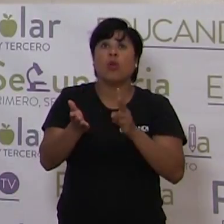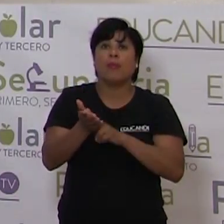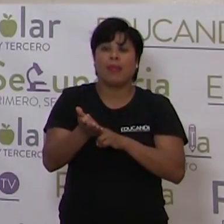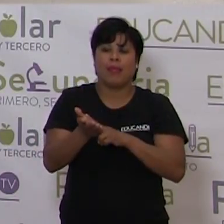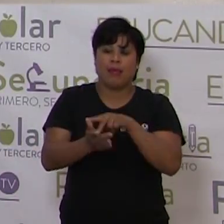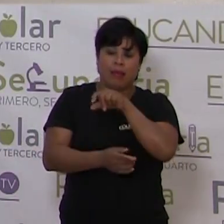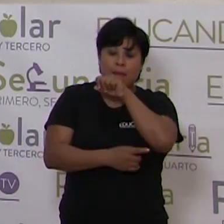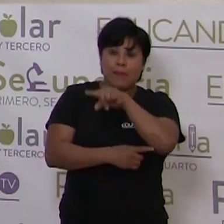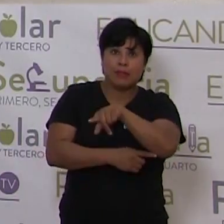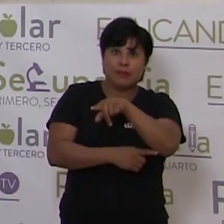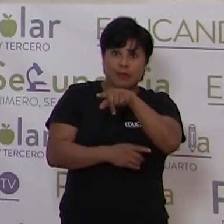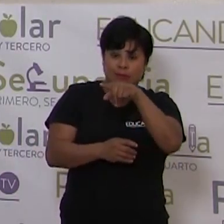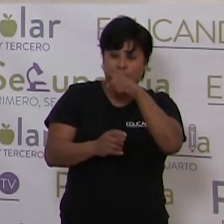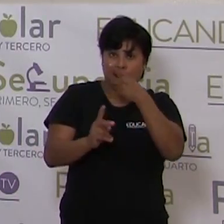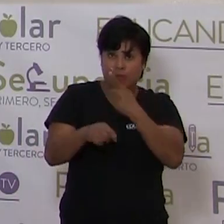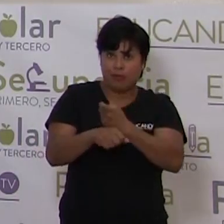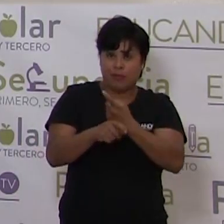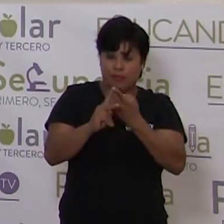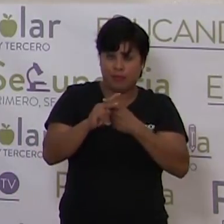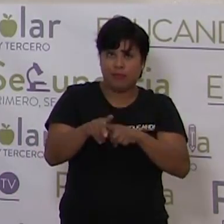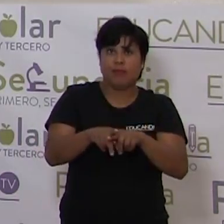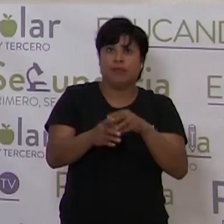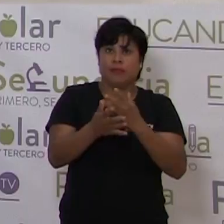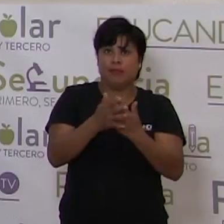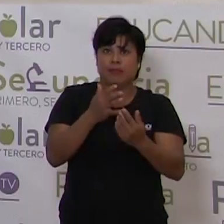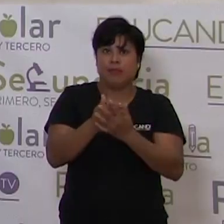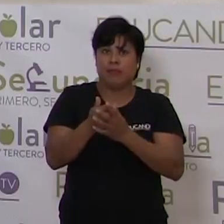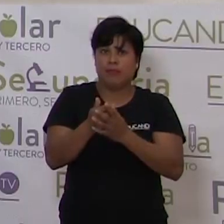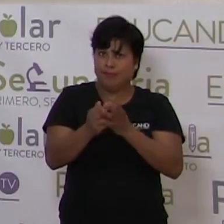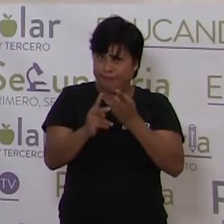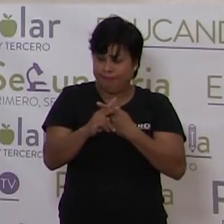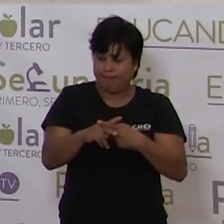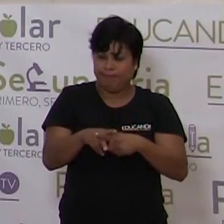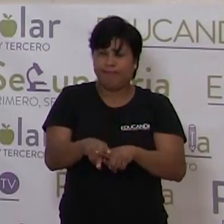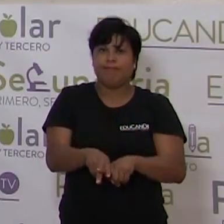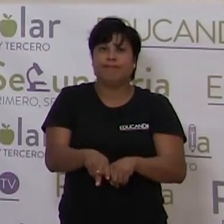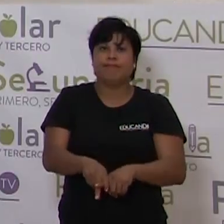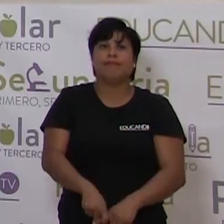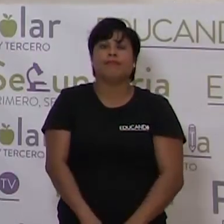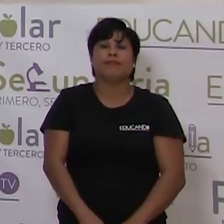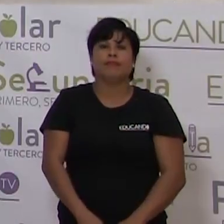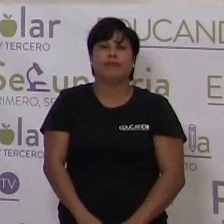el original. Empecemos entonces.